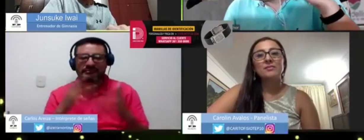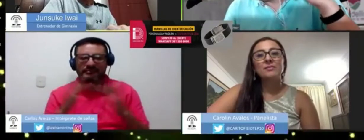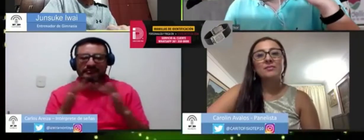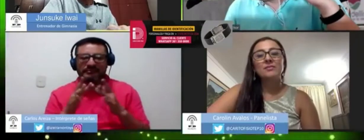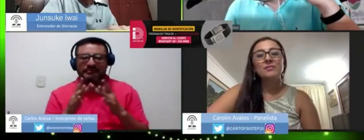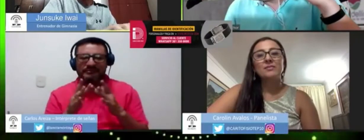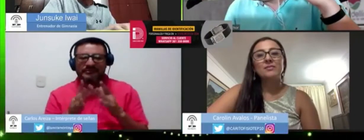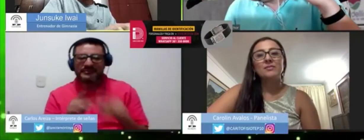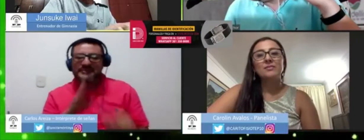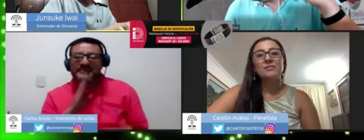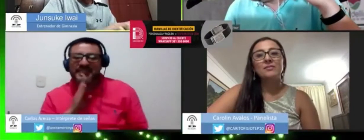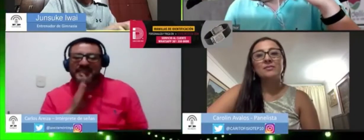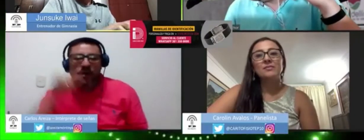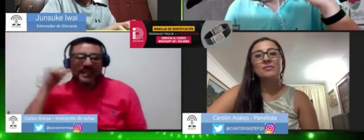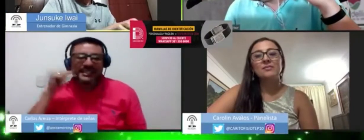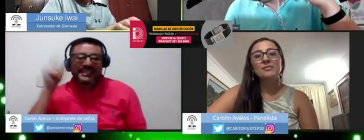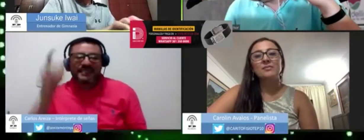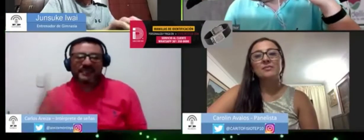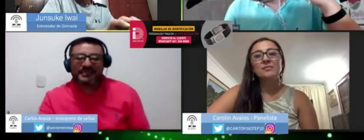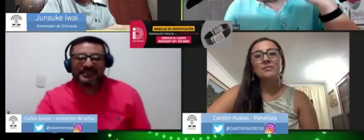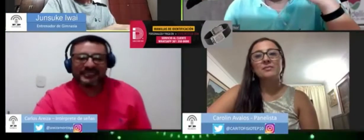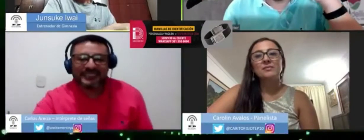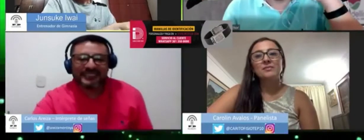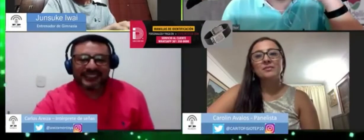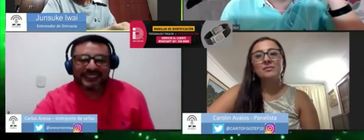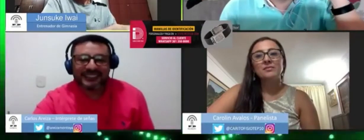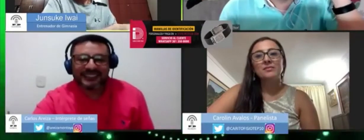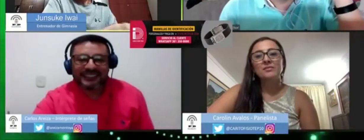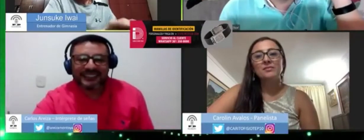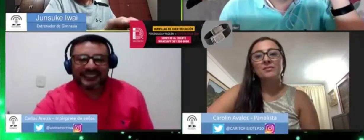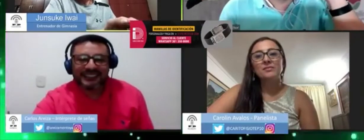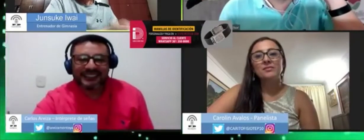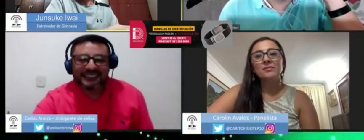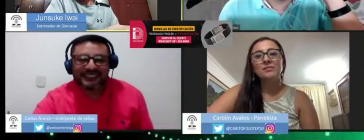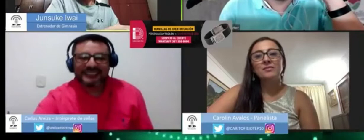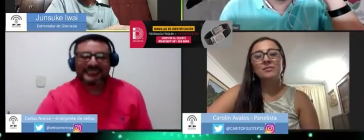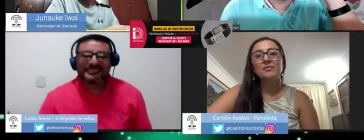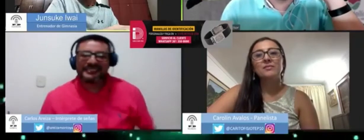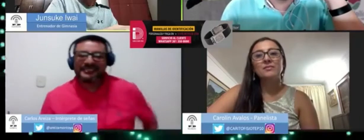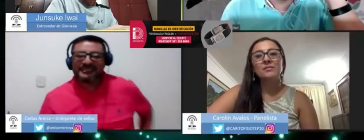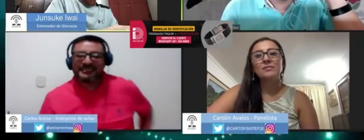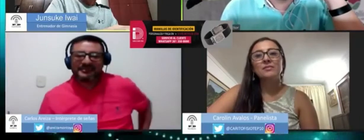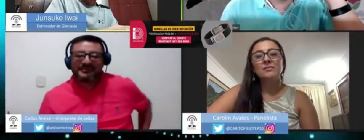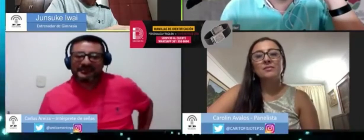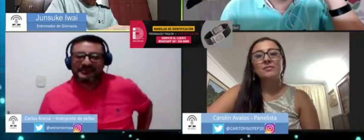venezolanos de Curazao, Aruba,